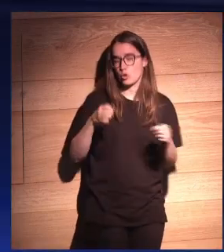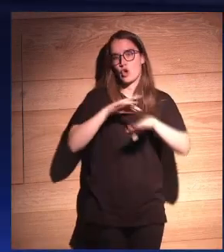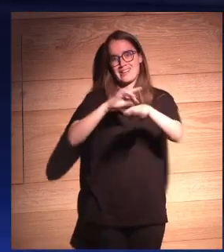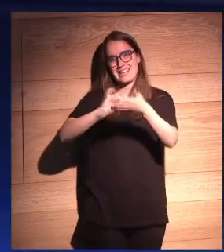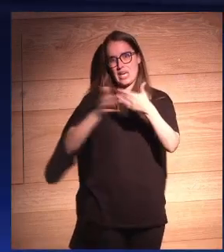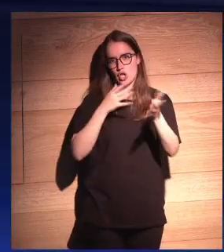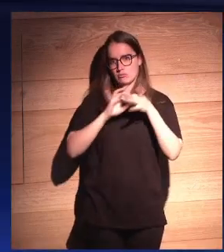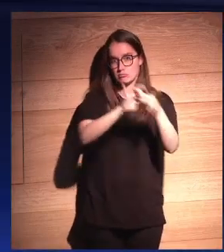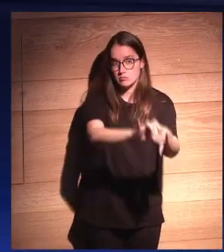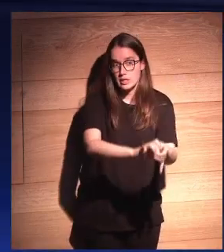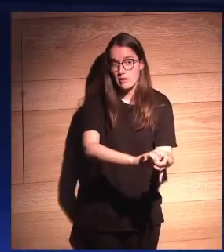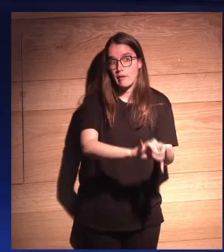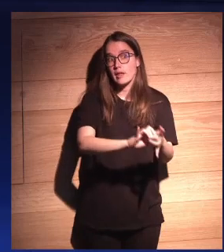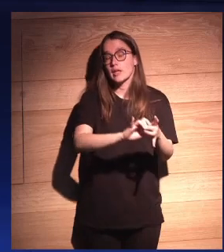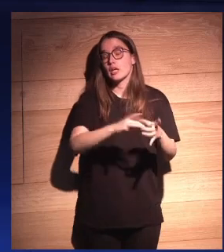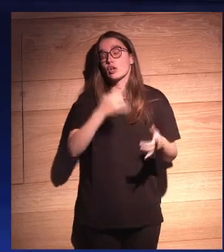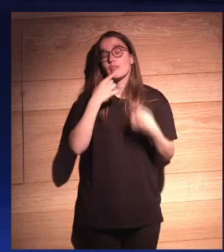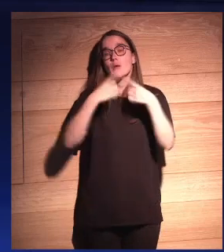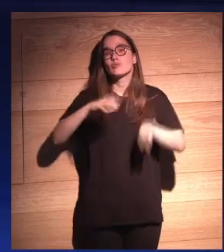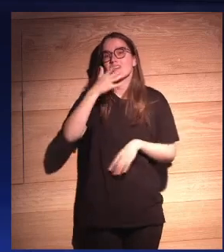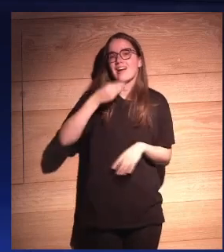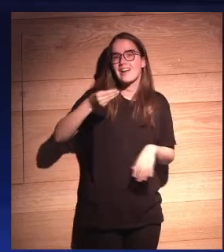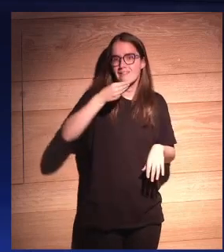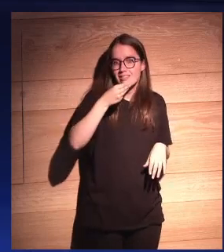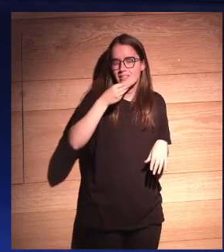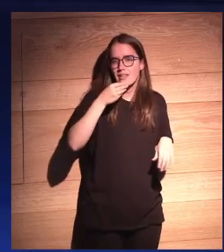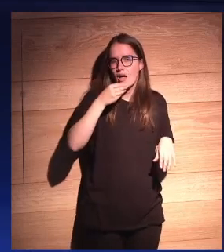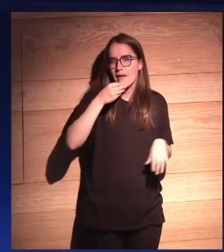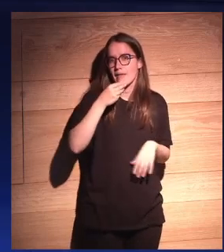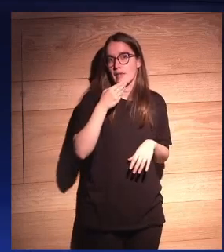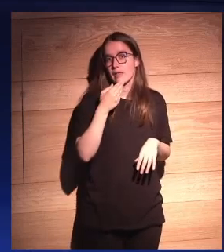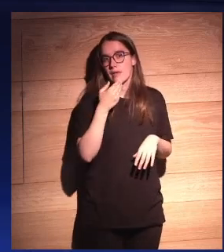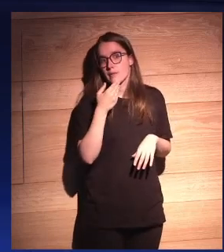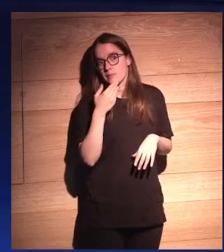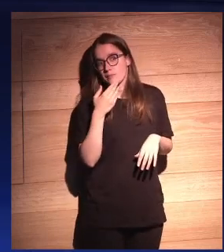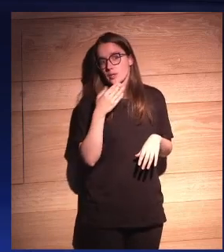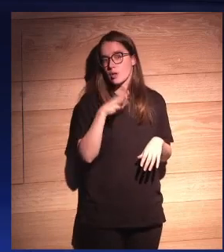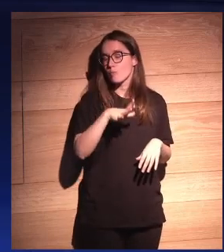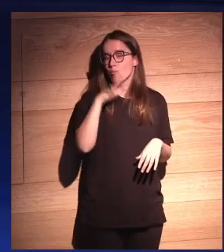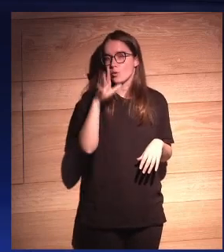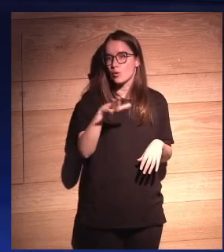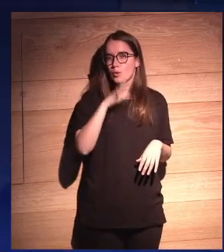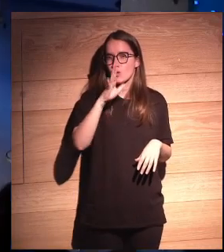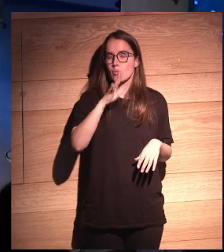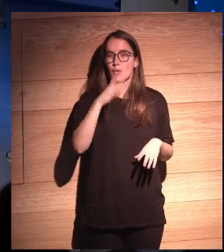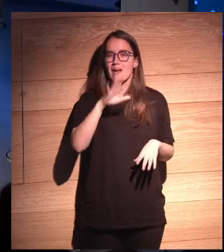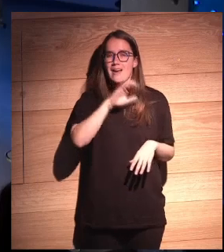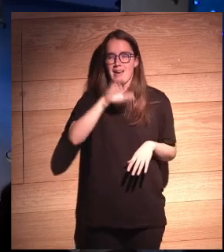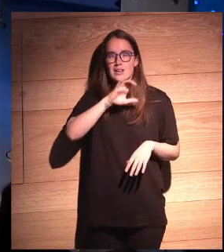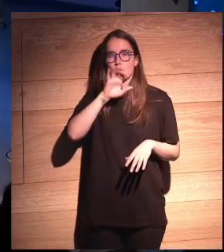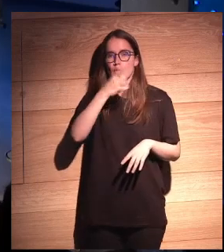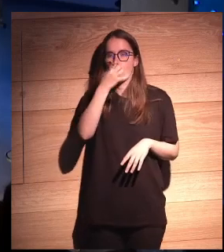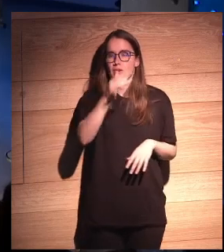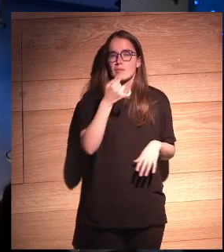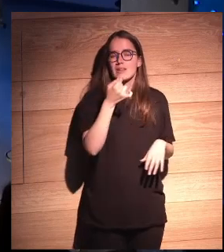guión. Y lo que dice Música Linda es por una... por una anécdota. Una vez llegaron y